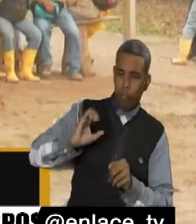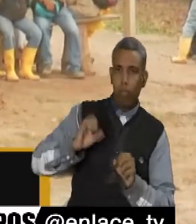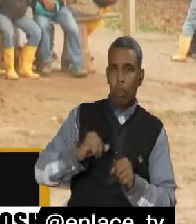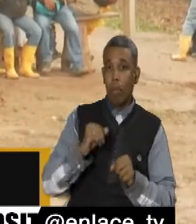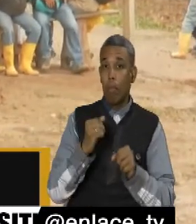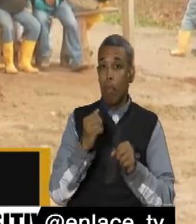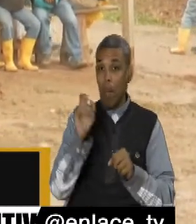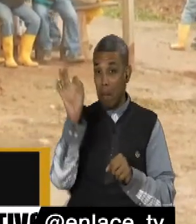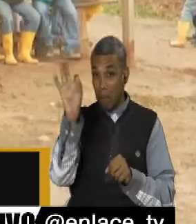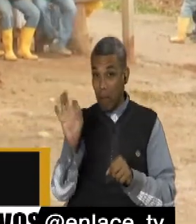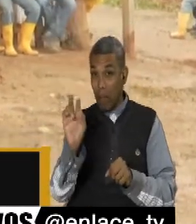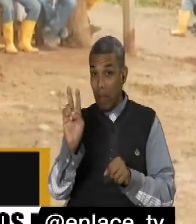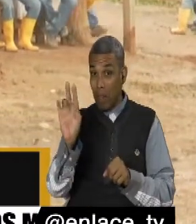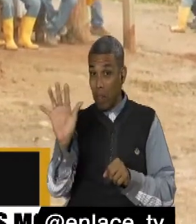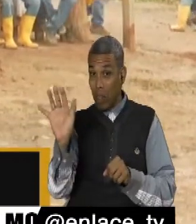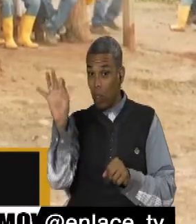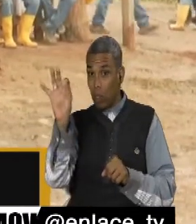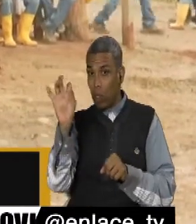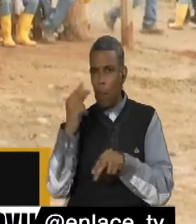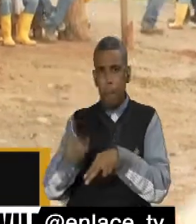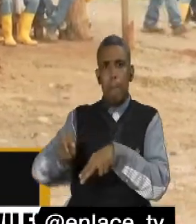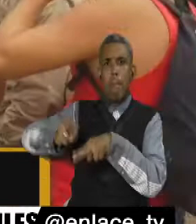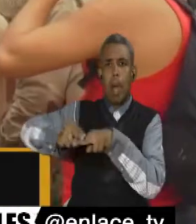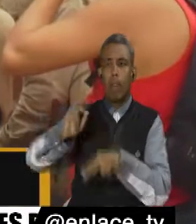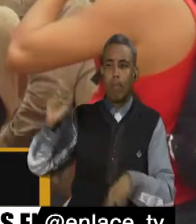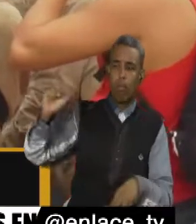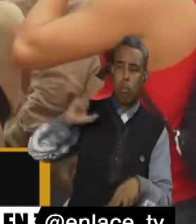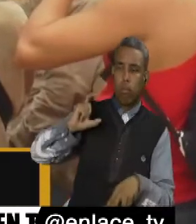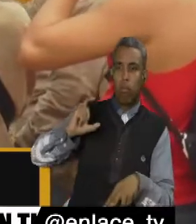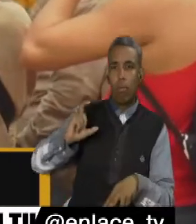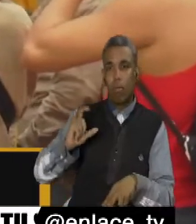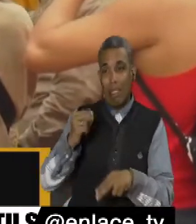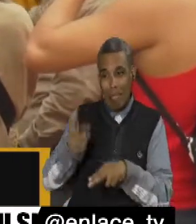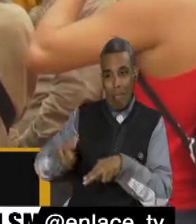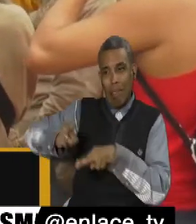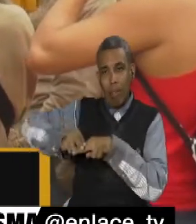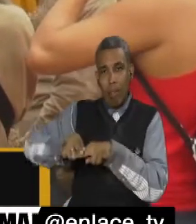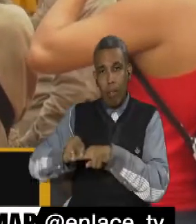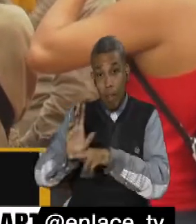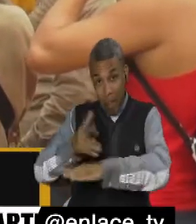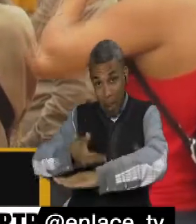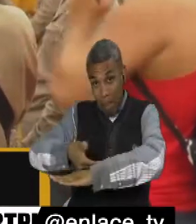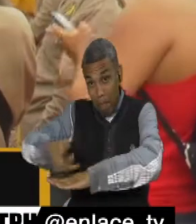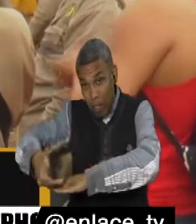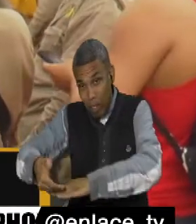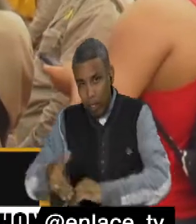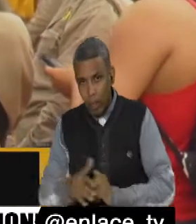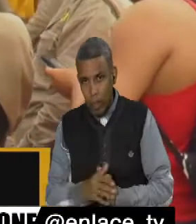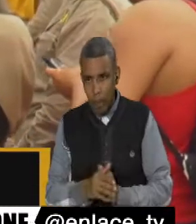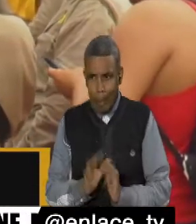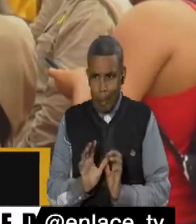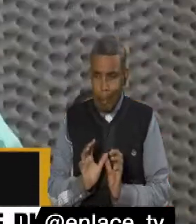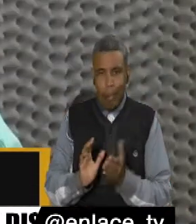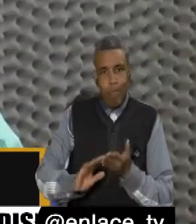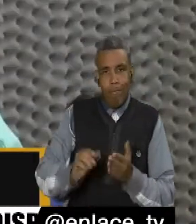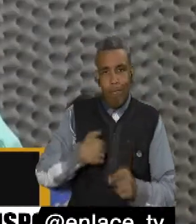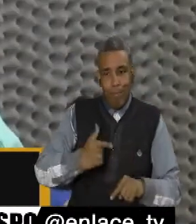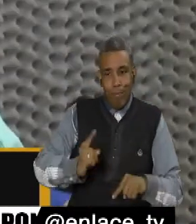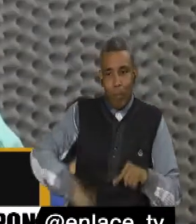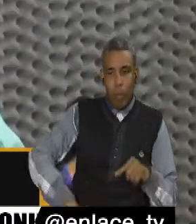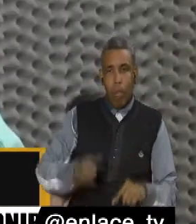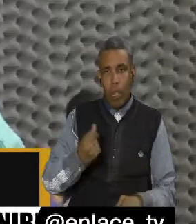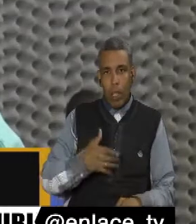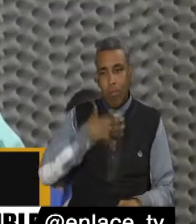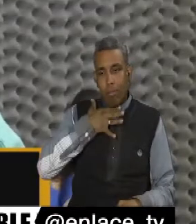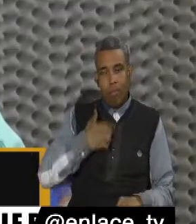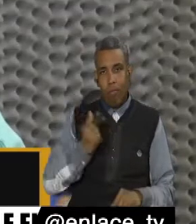del 25% en sus salarios, situación pues que realmente no era óptima desde el nivel financiero para el